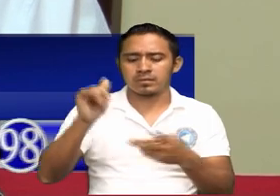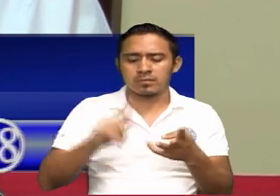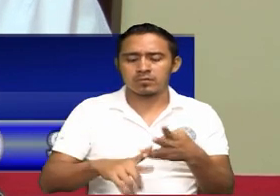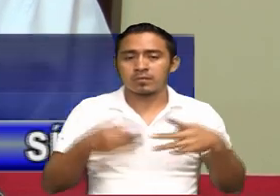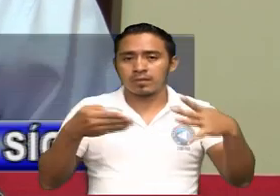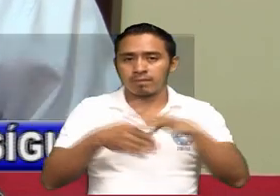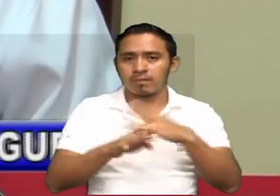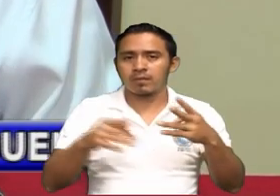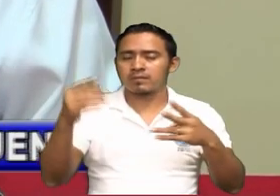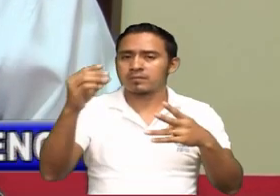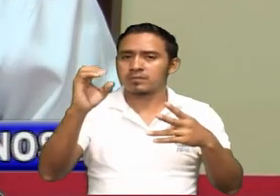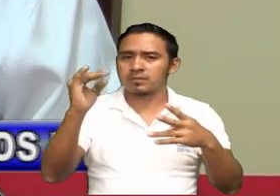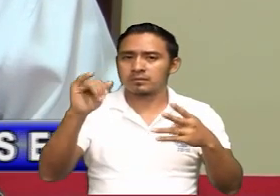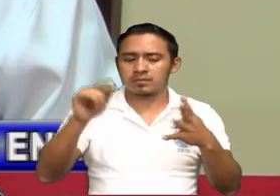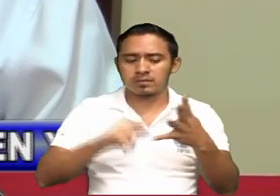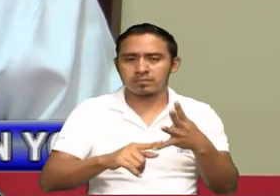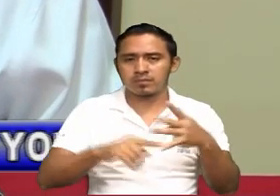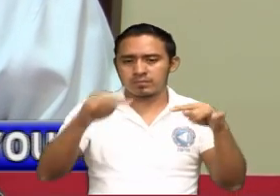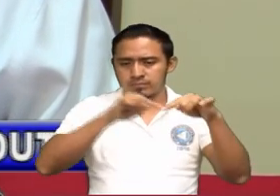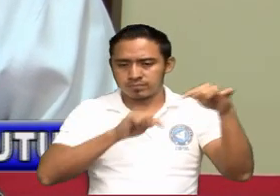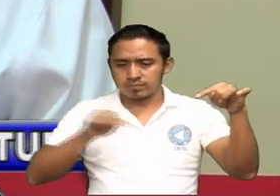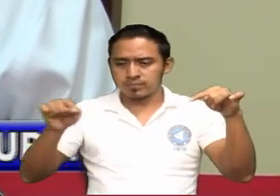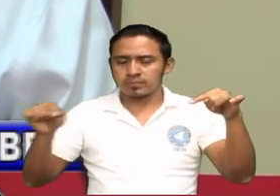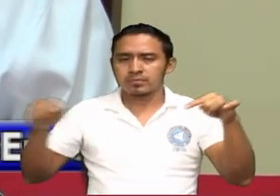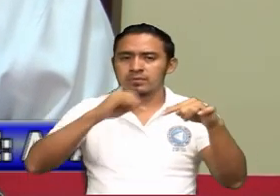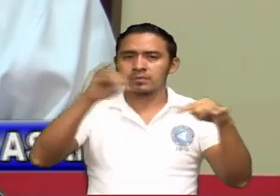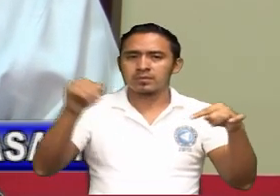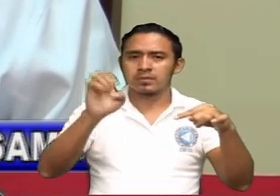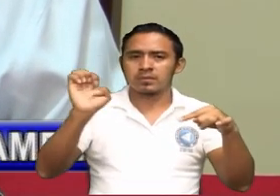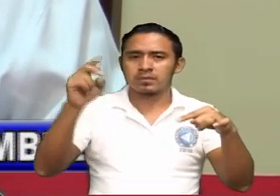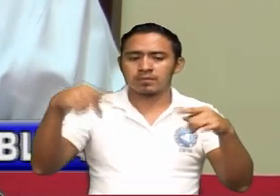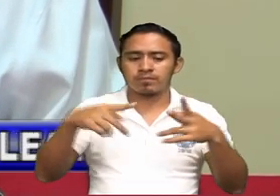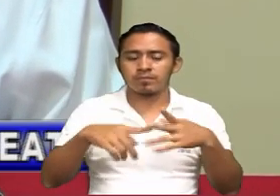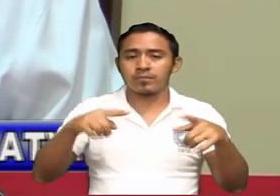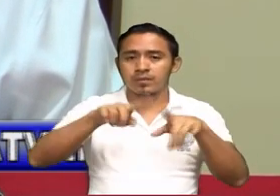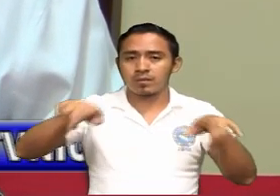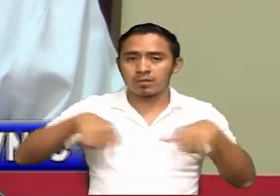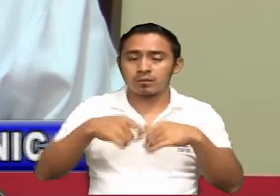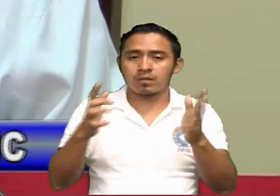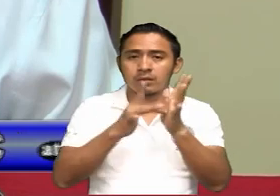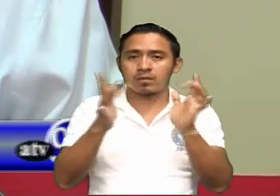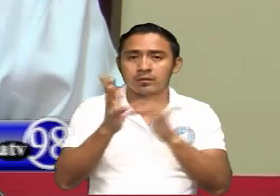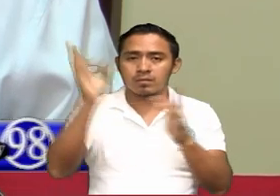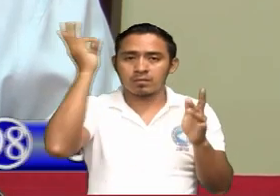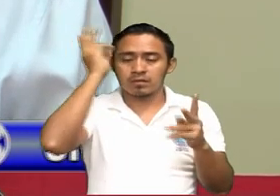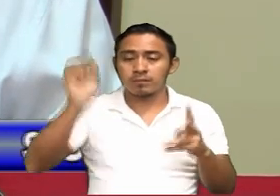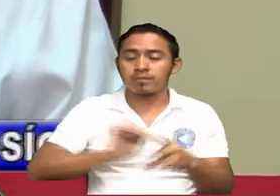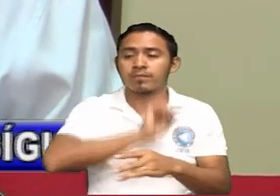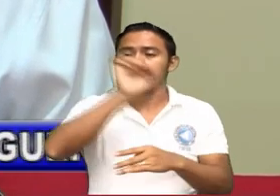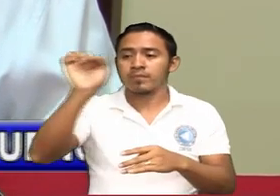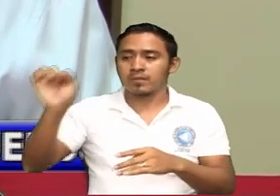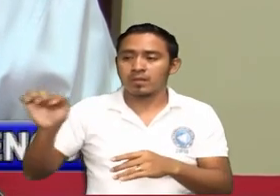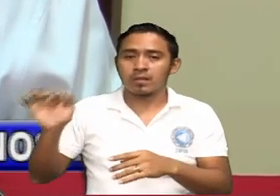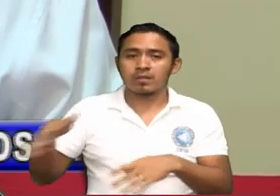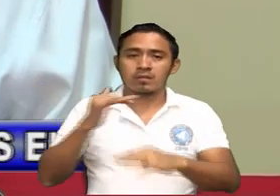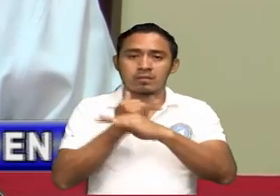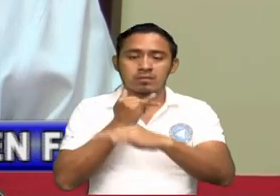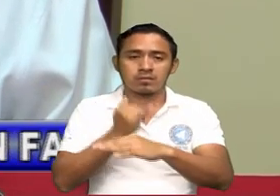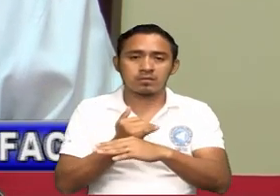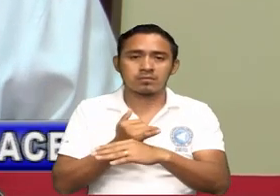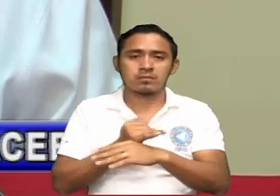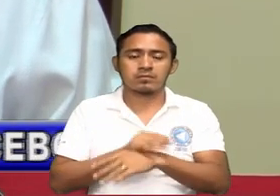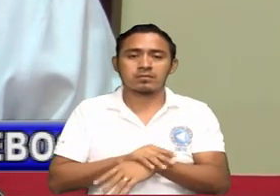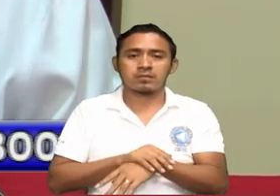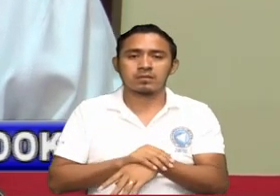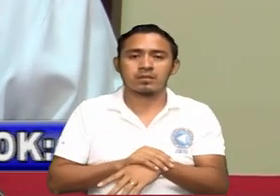cinemas, sobre la pista Jean Paul Jenny, la Rotonda Cristo Rey, hasta dejar al Santo en su morada, que es en la iglesia que